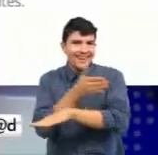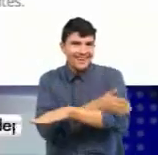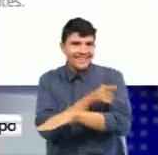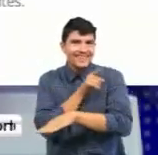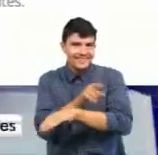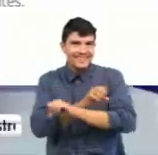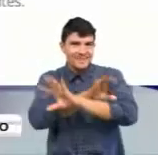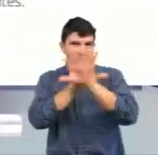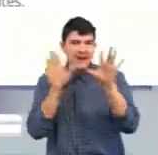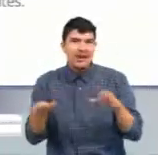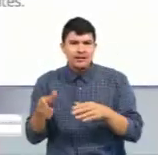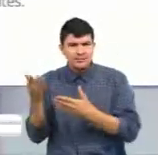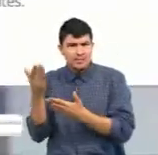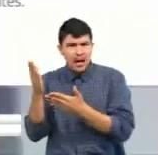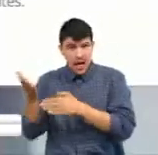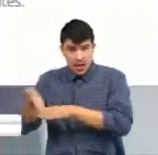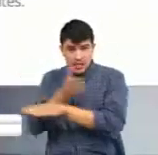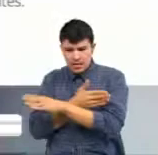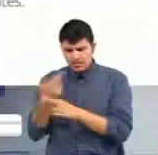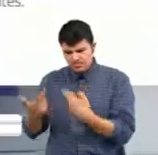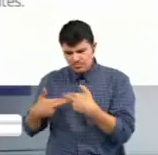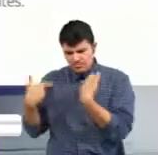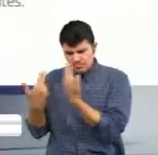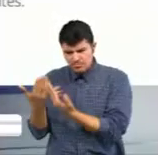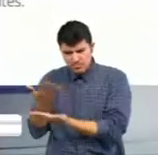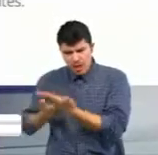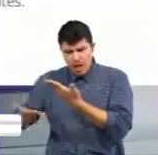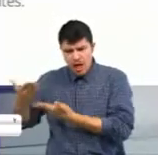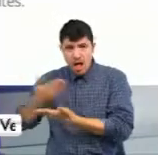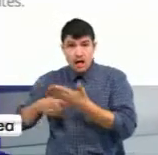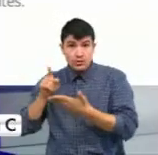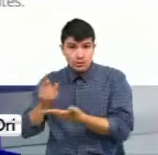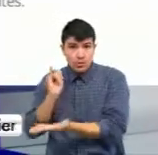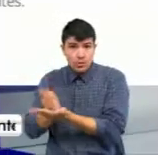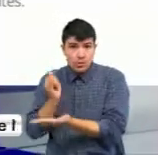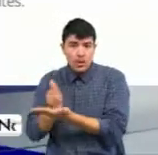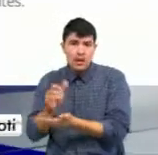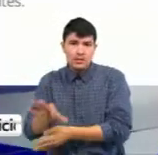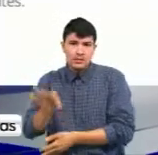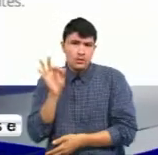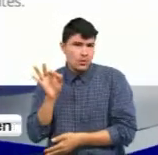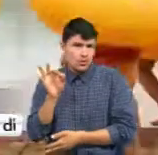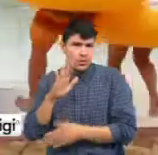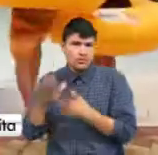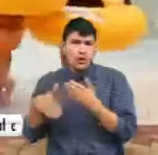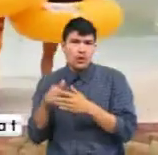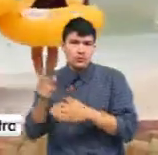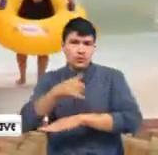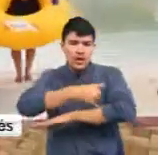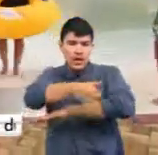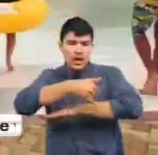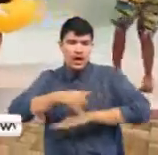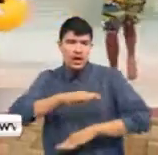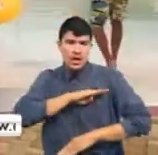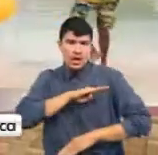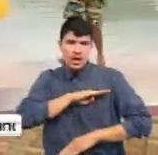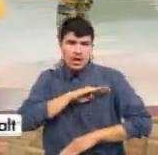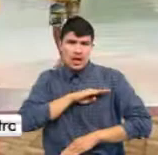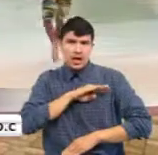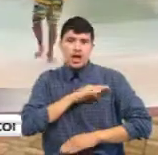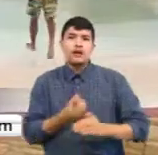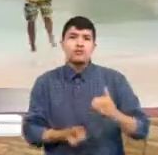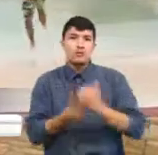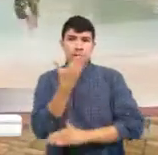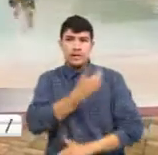horas luego de una extensa reunión de los corporados. En dicha junta se eligió por unanimidad al ingeniero y alcalde Rodolfo Hernández como